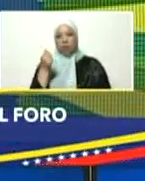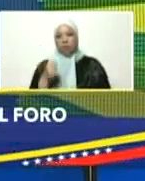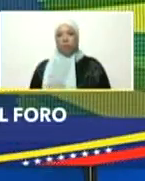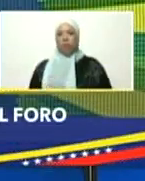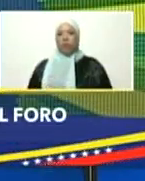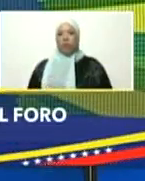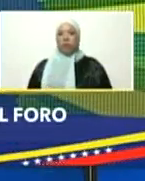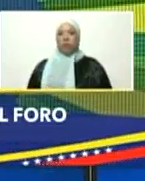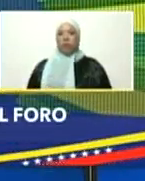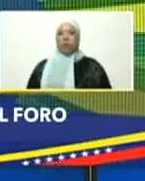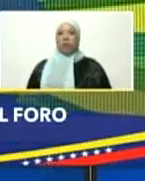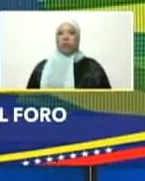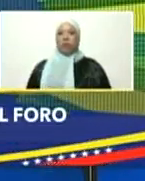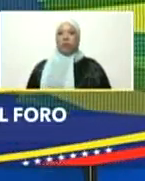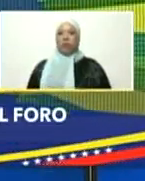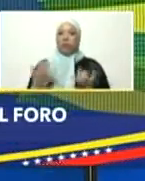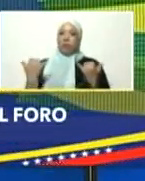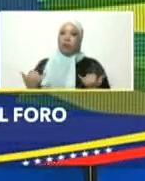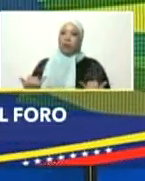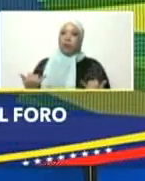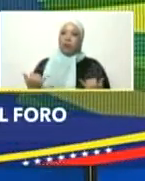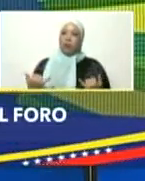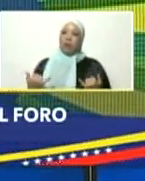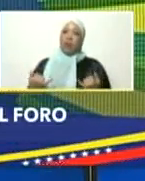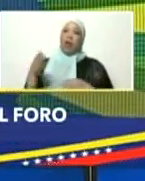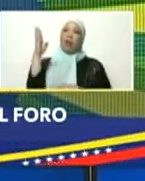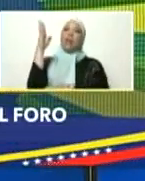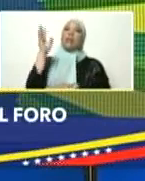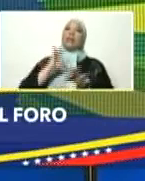Vamos en ese camino. Tengan la seguridad